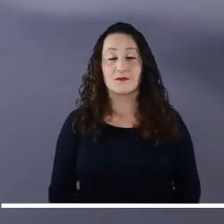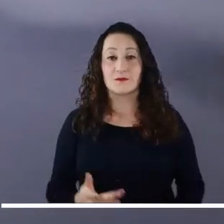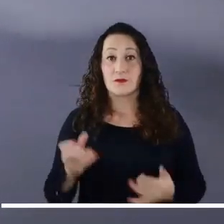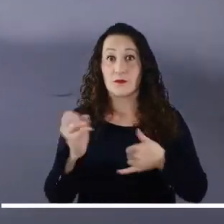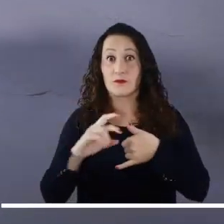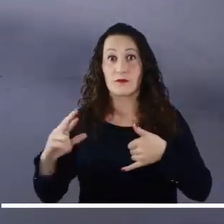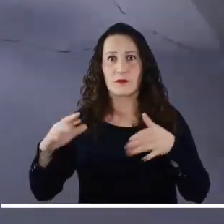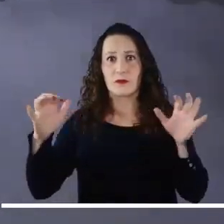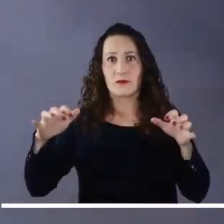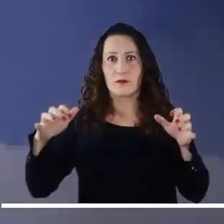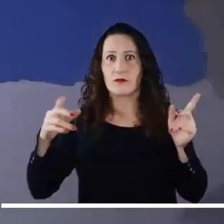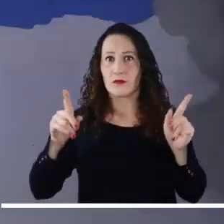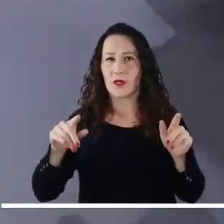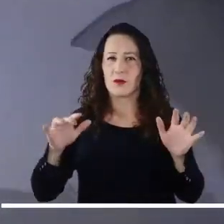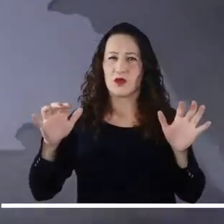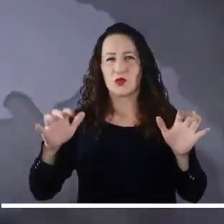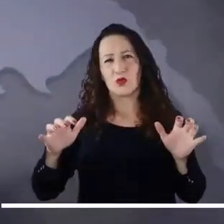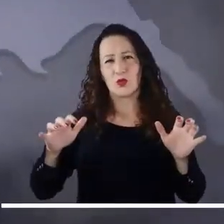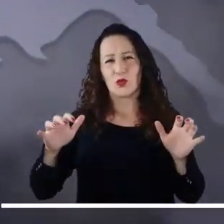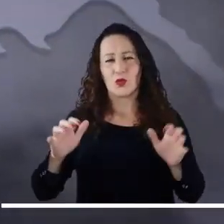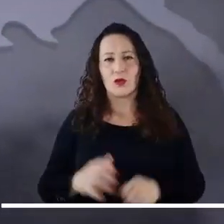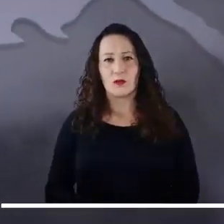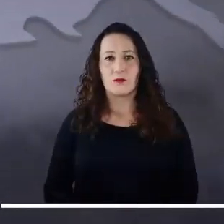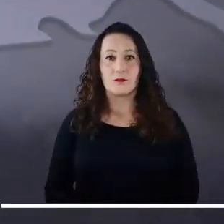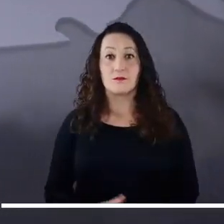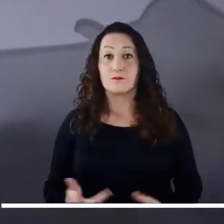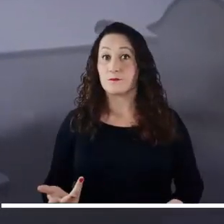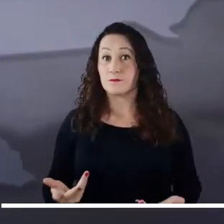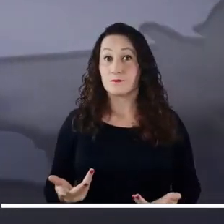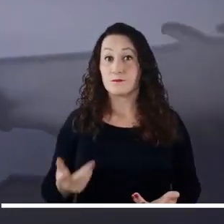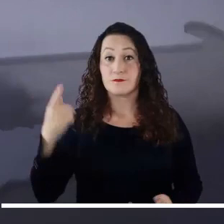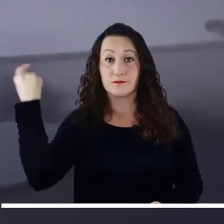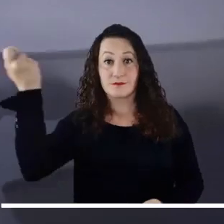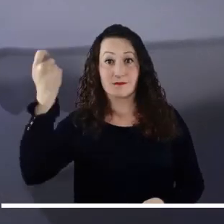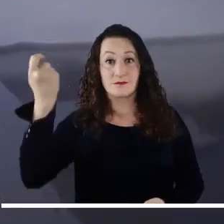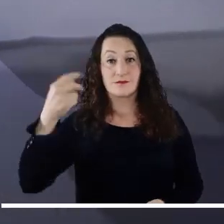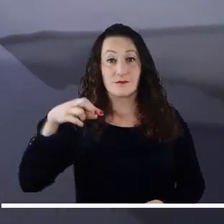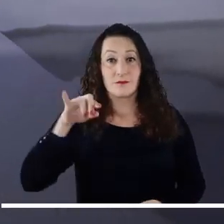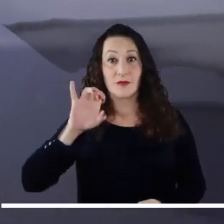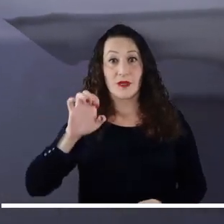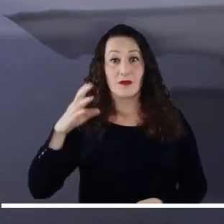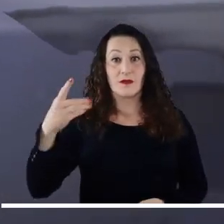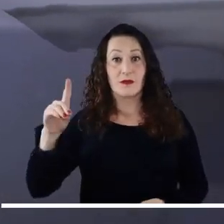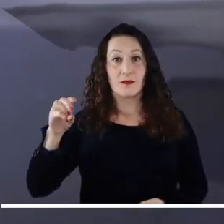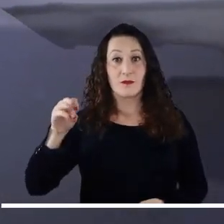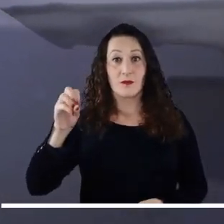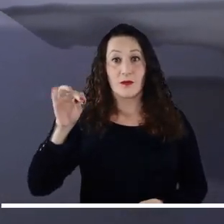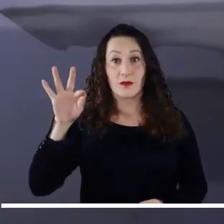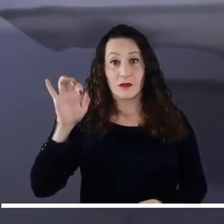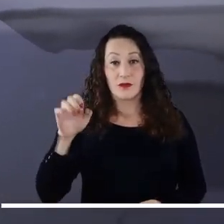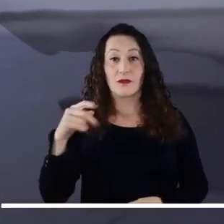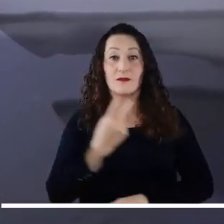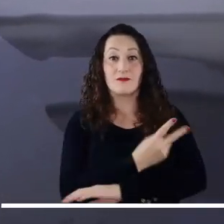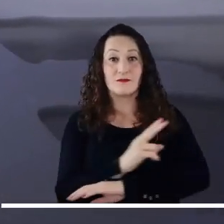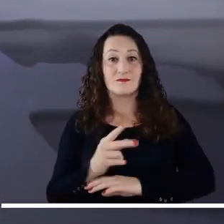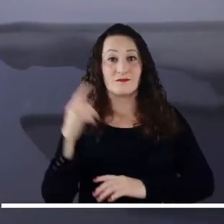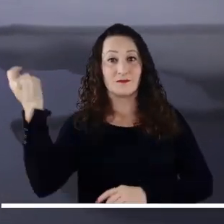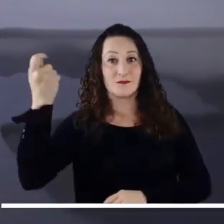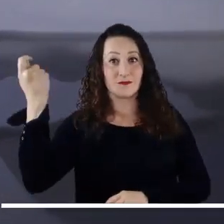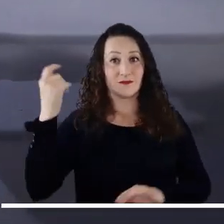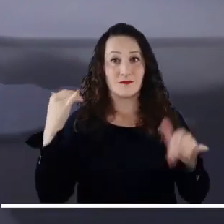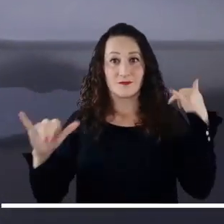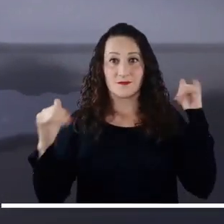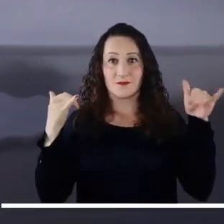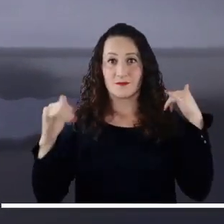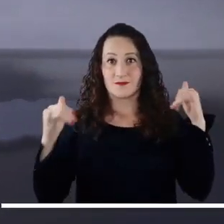noche. Las precipitaciones de la Orinoquía también serían entre moderadas y ligeras y se esperan en el piedemonte llanero, al igual que en